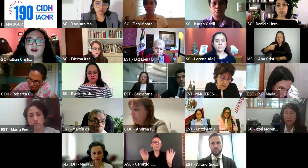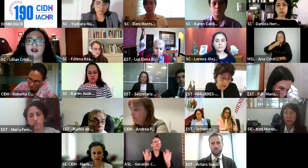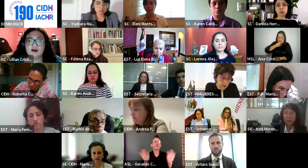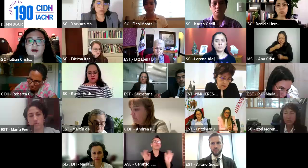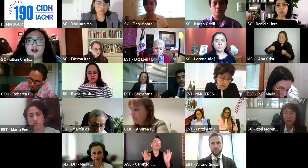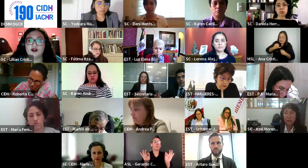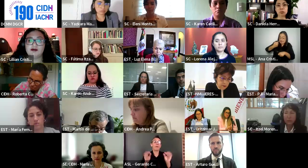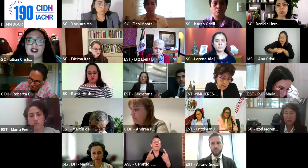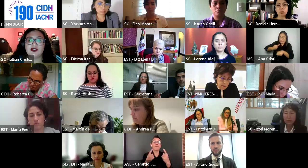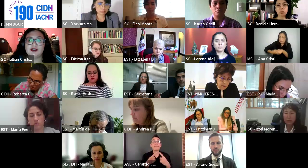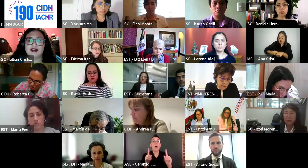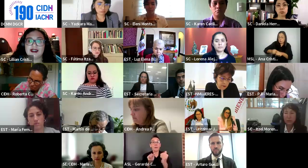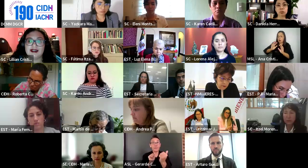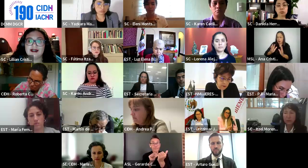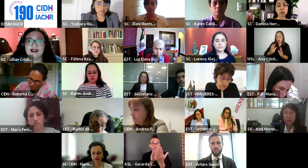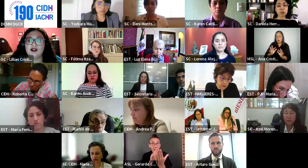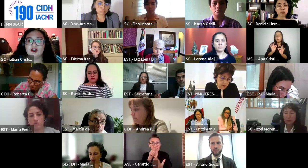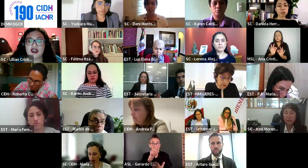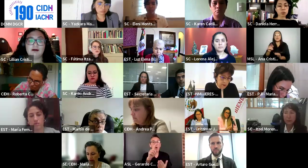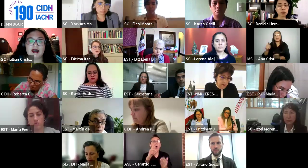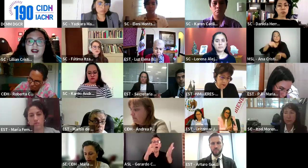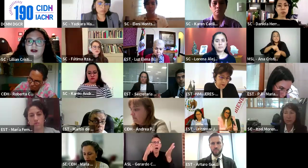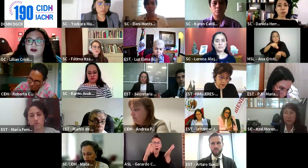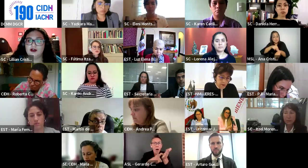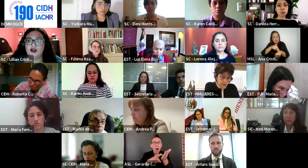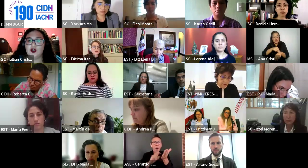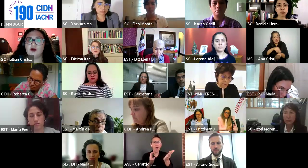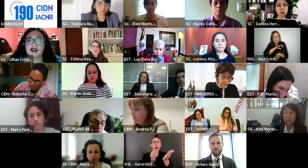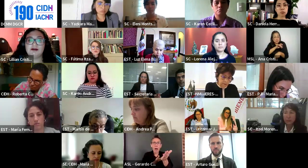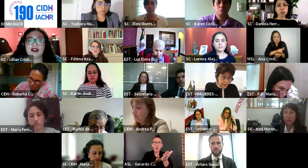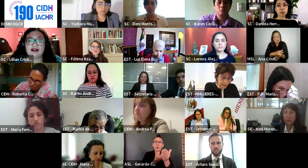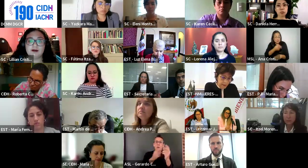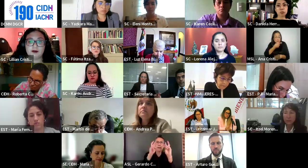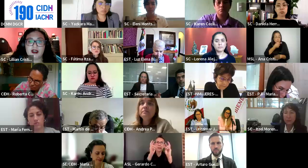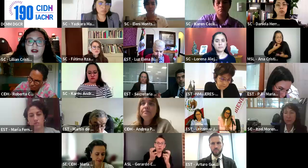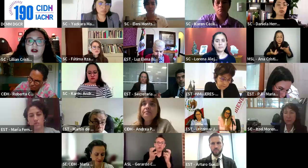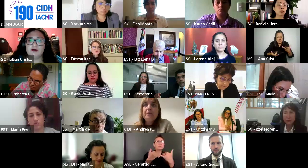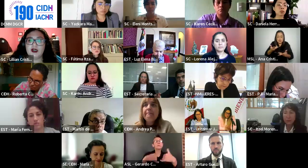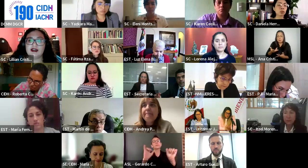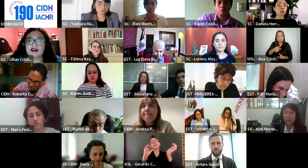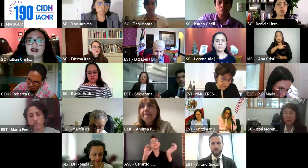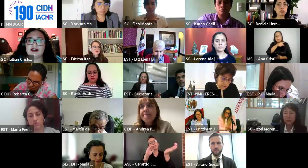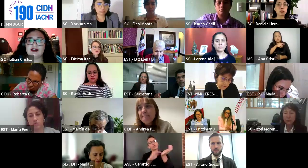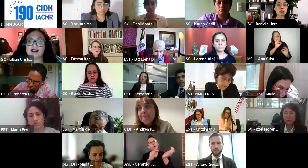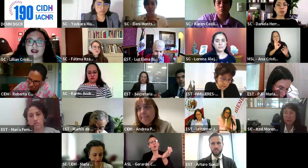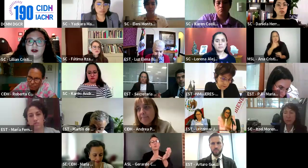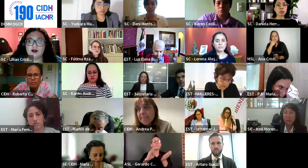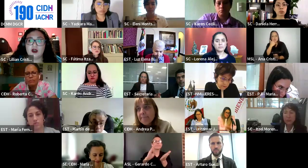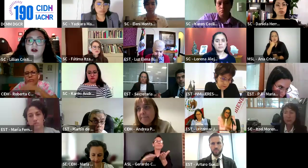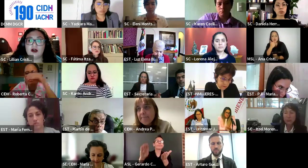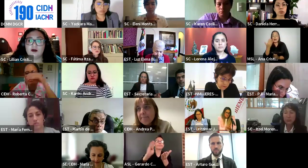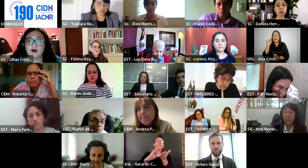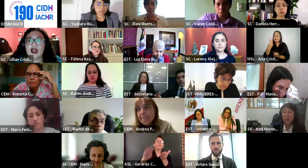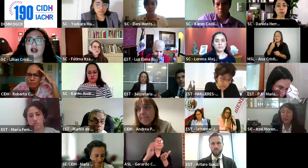nos topamos con que incluso los médicos especialistas nos siguen invalidando. Como experiencia propia, puedo decir que hace